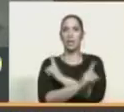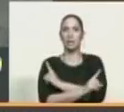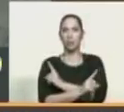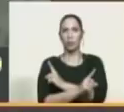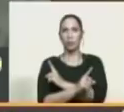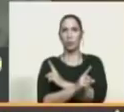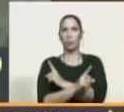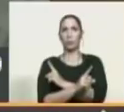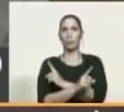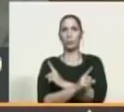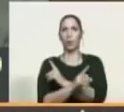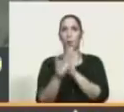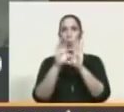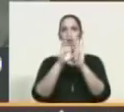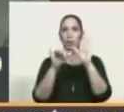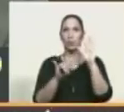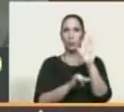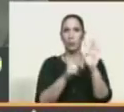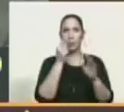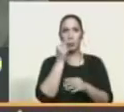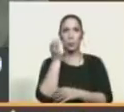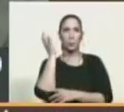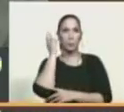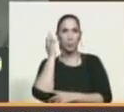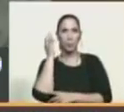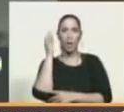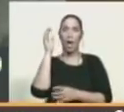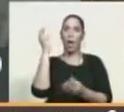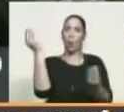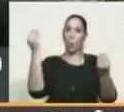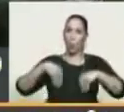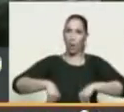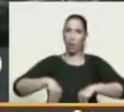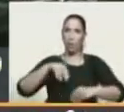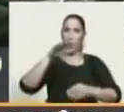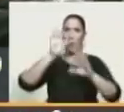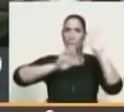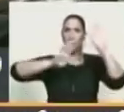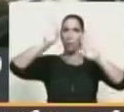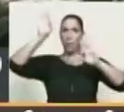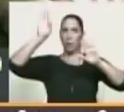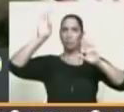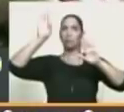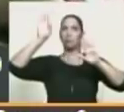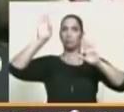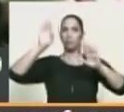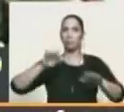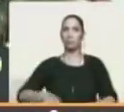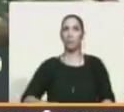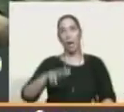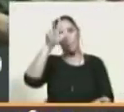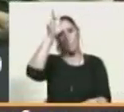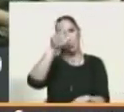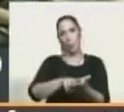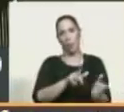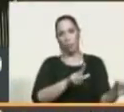Los constituyentes y las constituyentes que estén de acuerdo con su aprobación, hacerlo con la señal de costumbre.